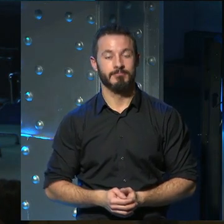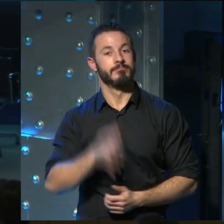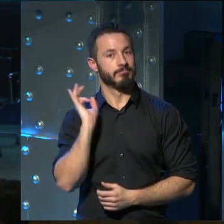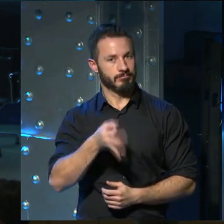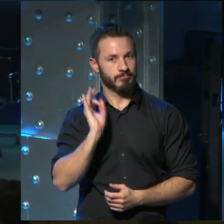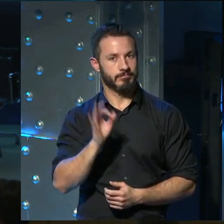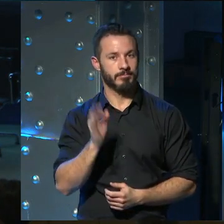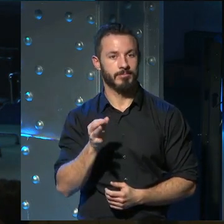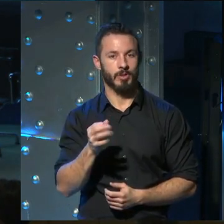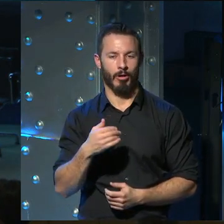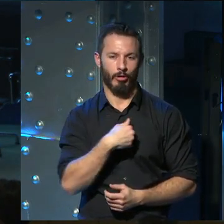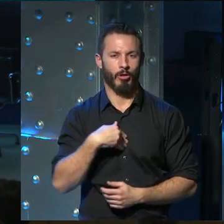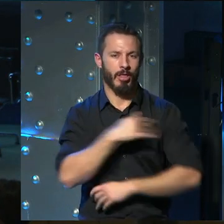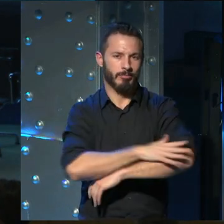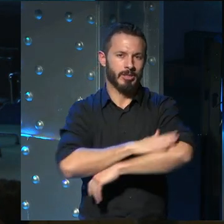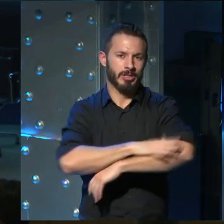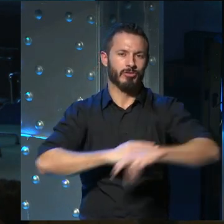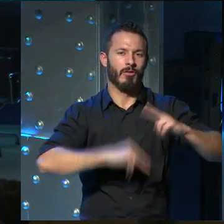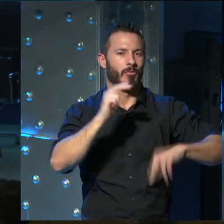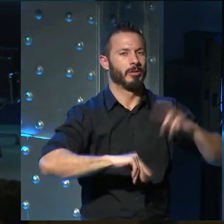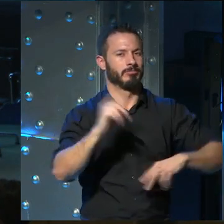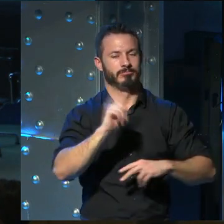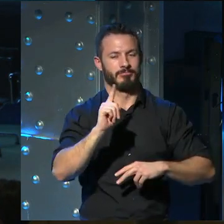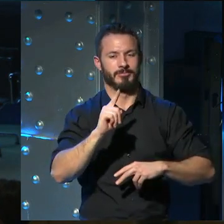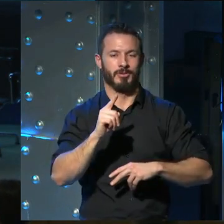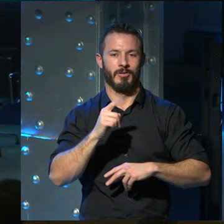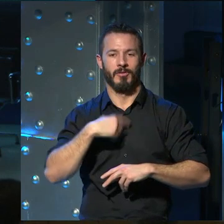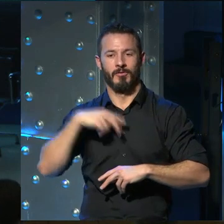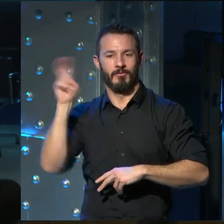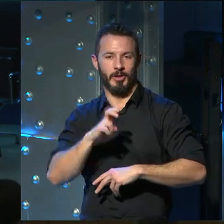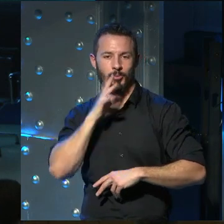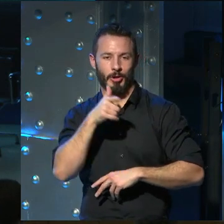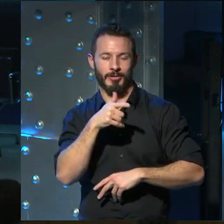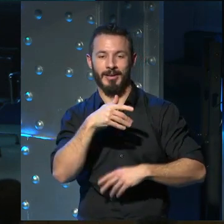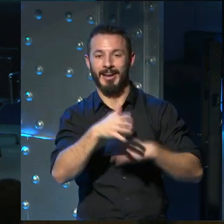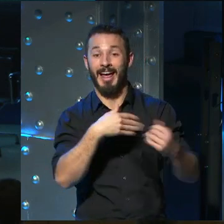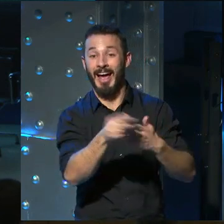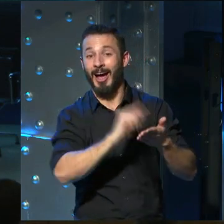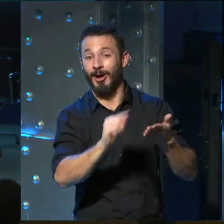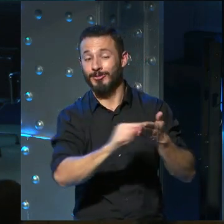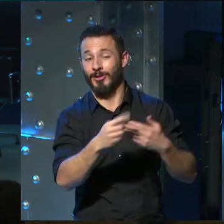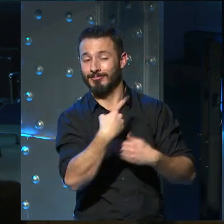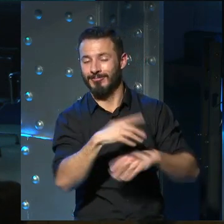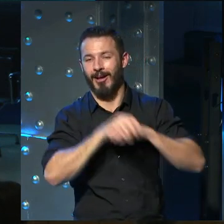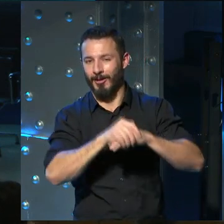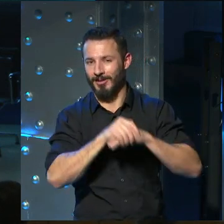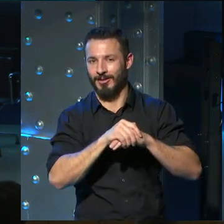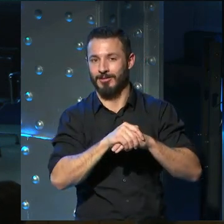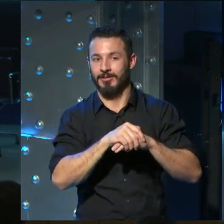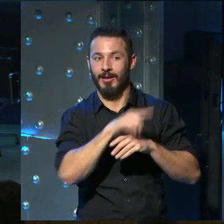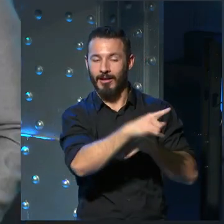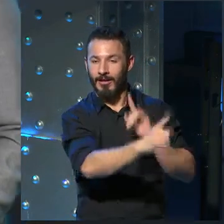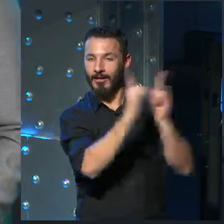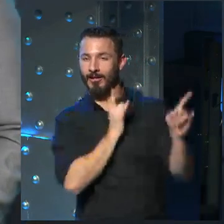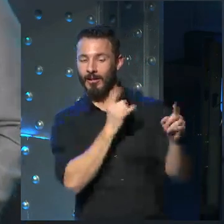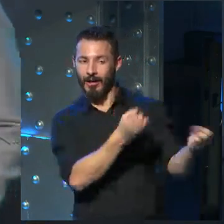Efectivamente, yo más que como ministro de Fomento estoy aquí por amistad con Marieta, ¿no? Me llamó para contarme